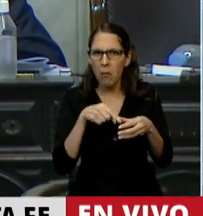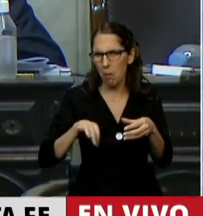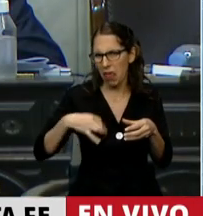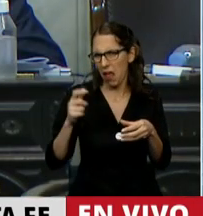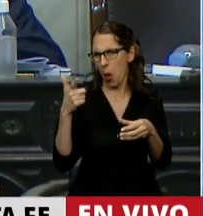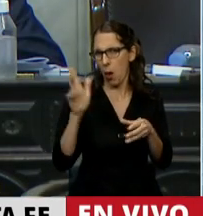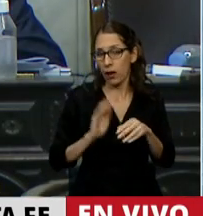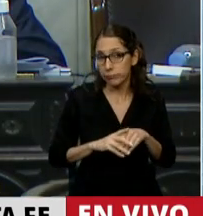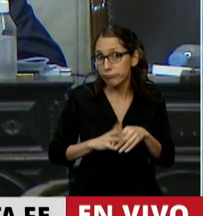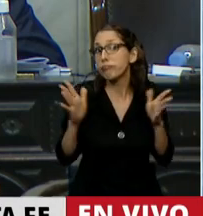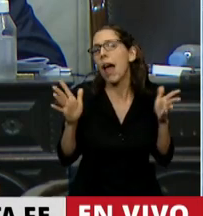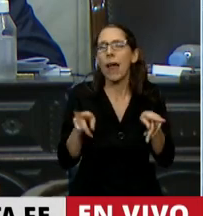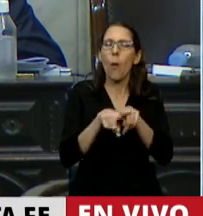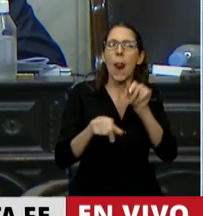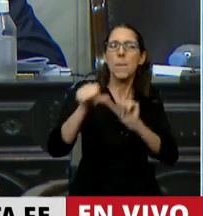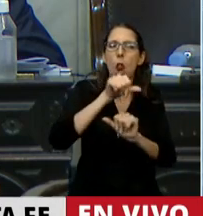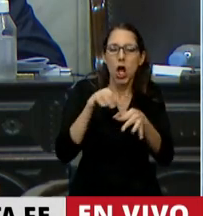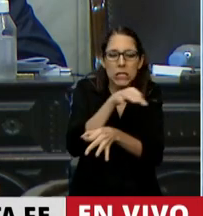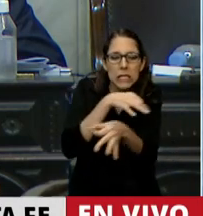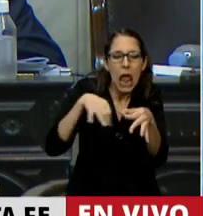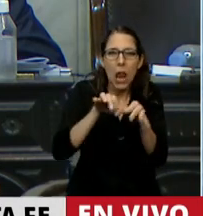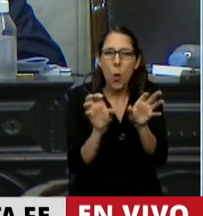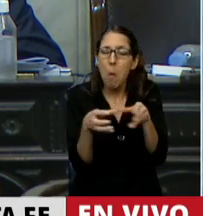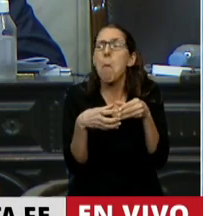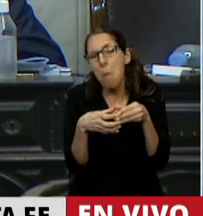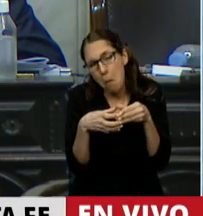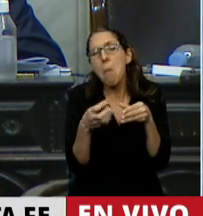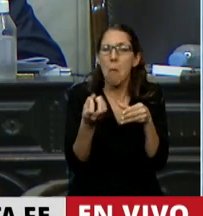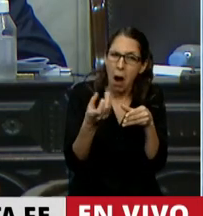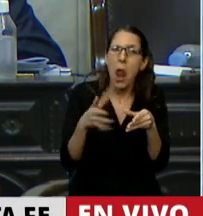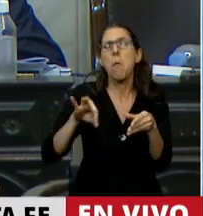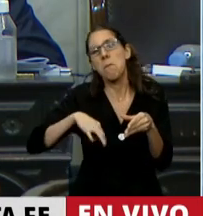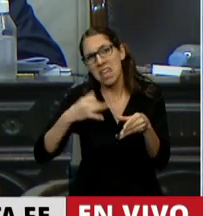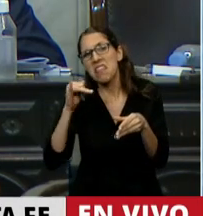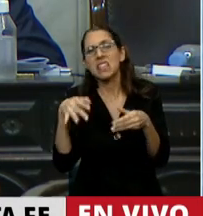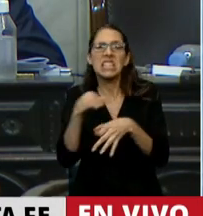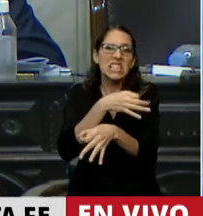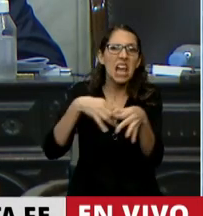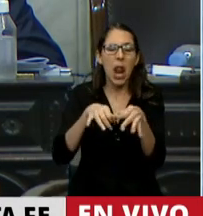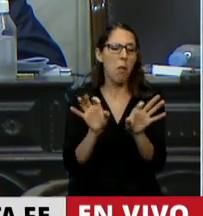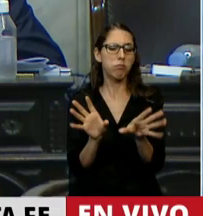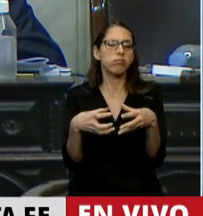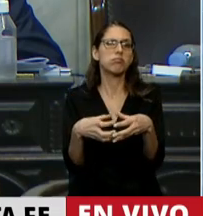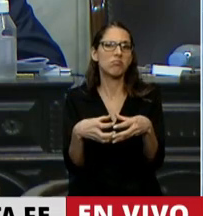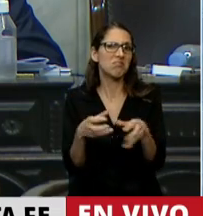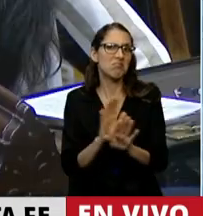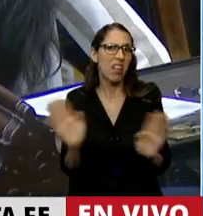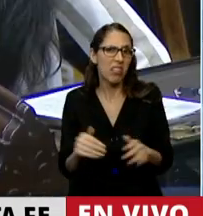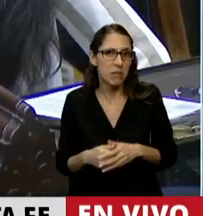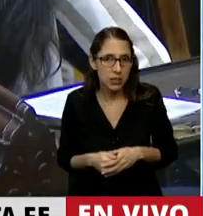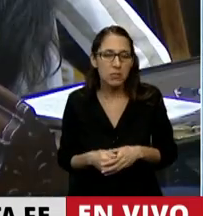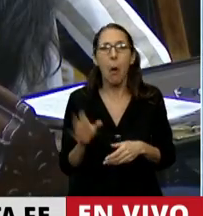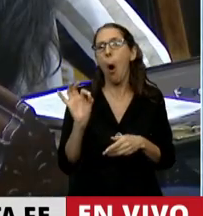Puede haber vida biológica, pero después puede ser un conjunto de células, puede ser